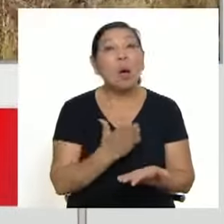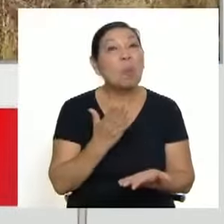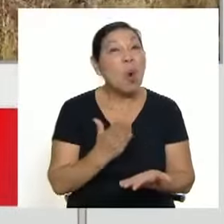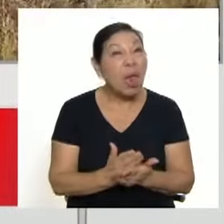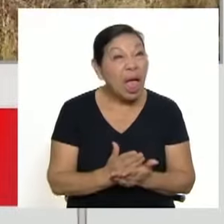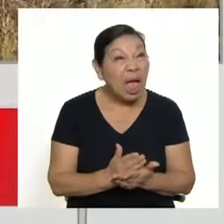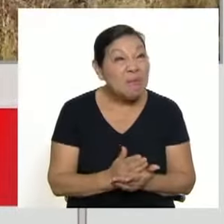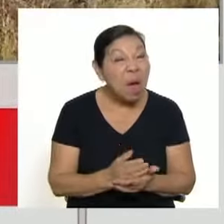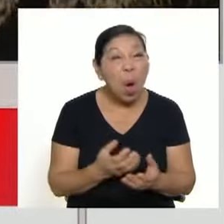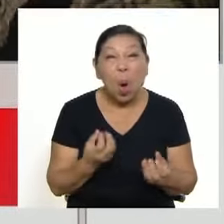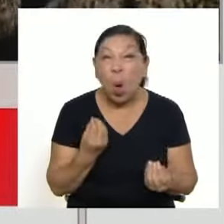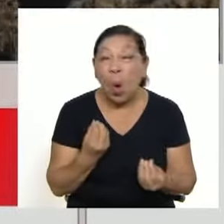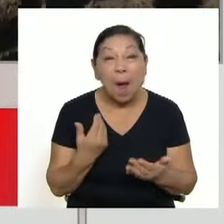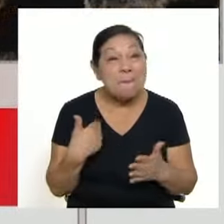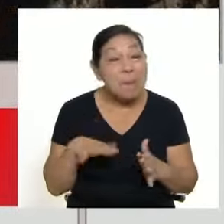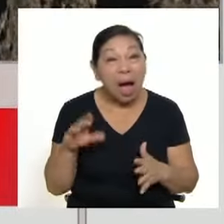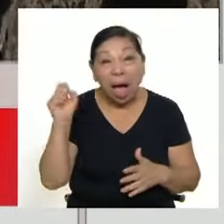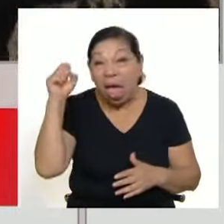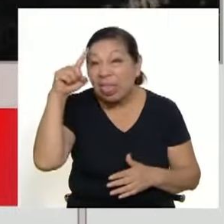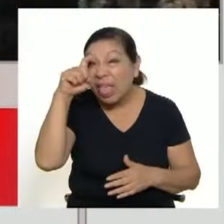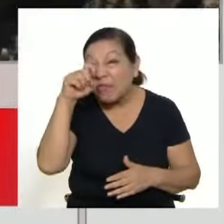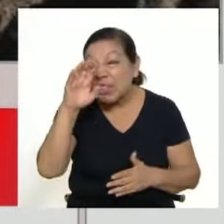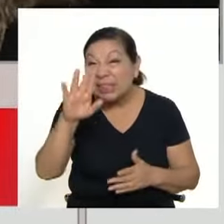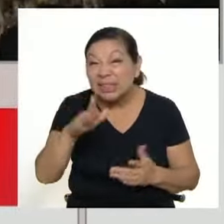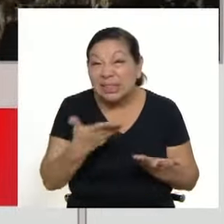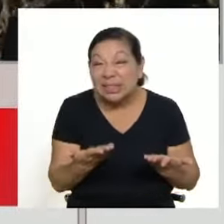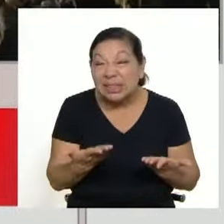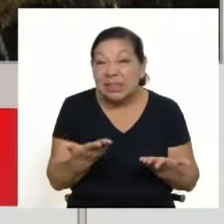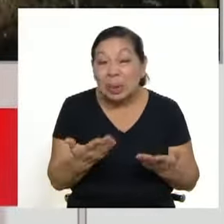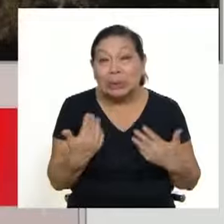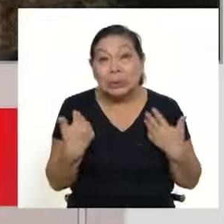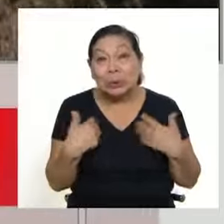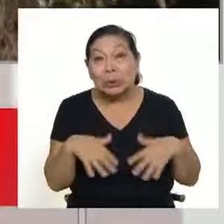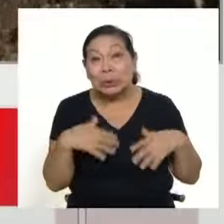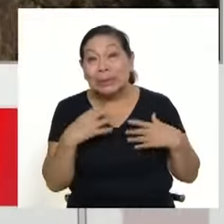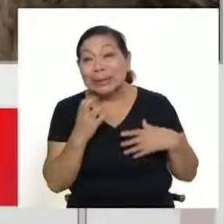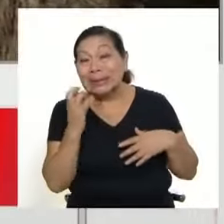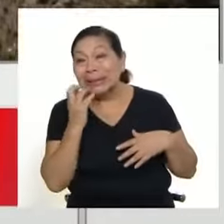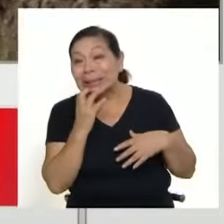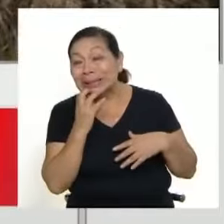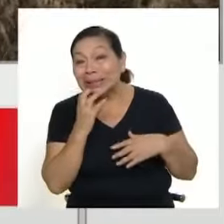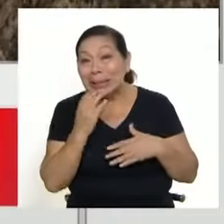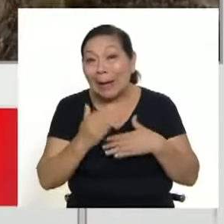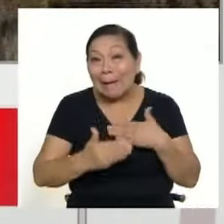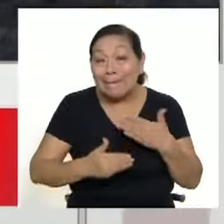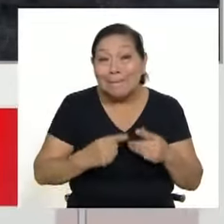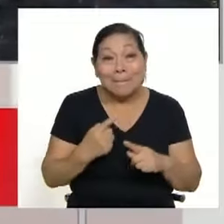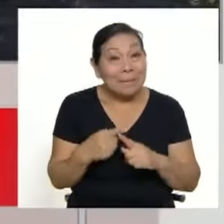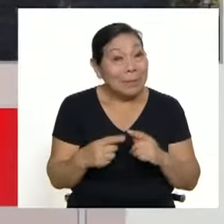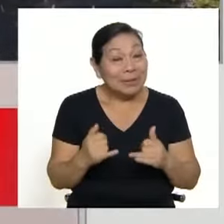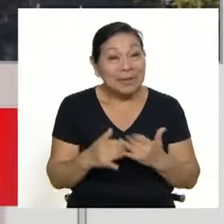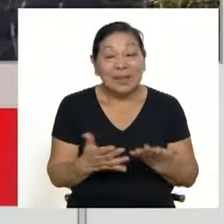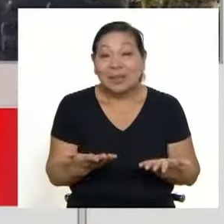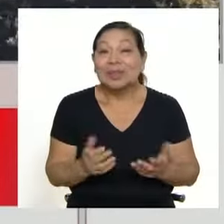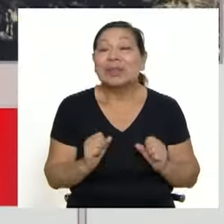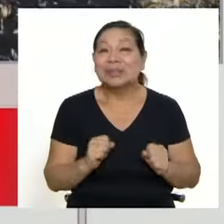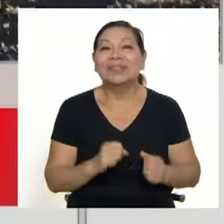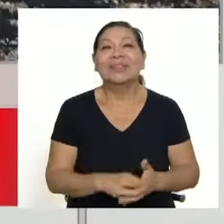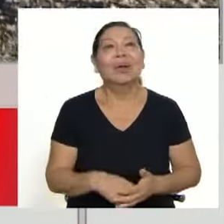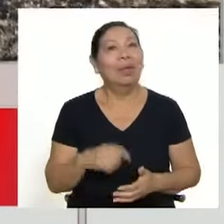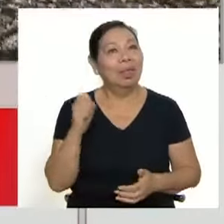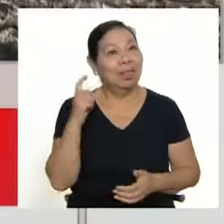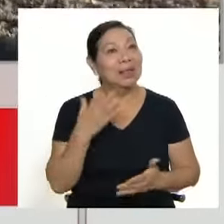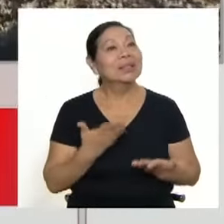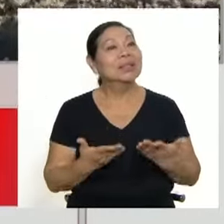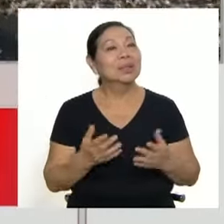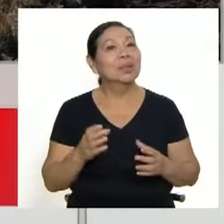has tenido? ¿Cuál ha sido el lugar más complejo que tú has dicho? Uy, no, está complicado hacer este programa, pero finalmente se logró. Complicado, a